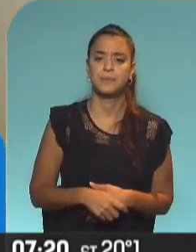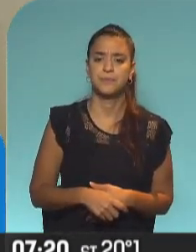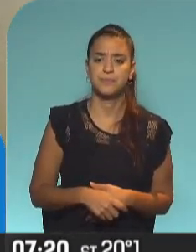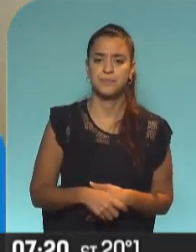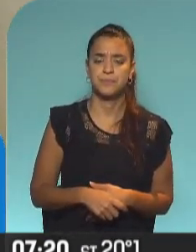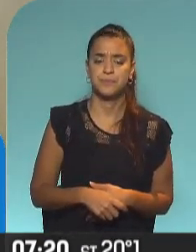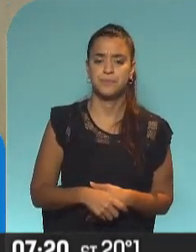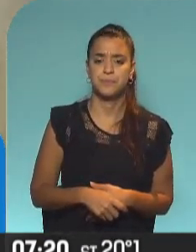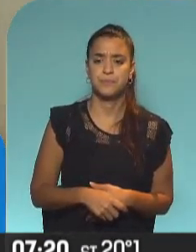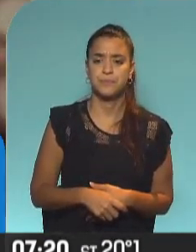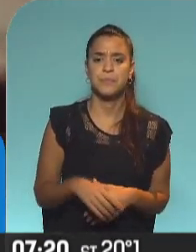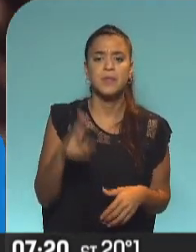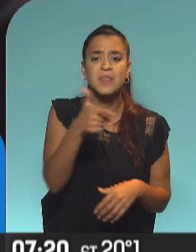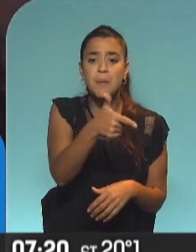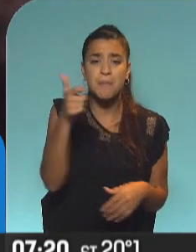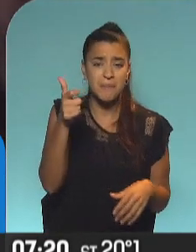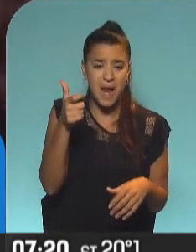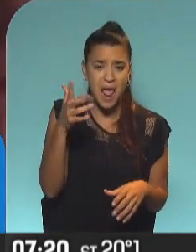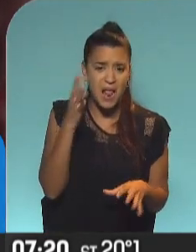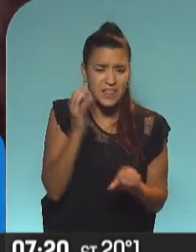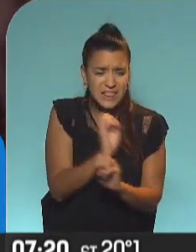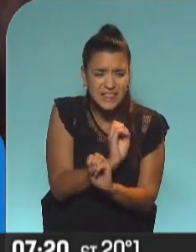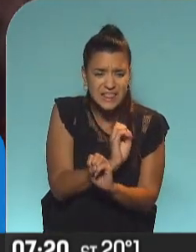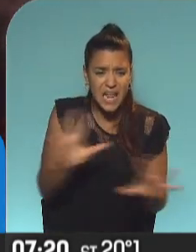disparar contra alguien es algo terrible